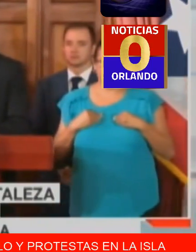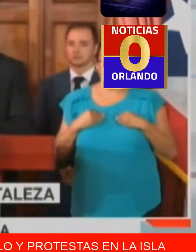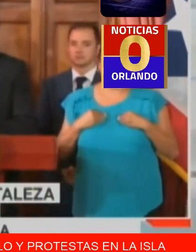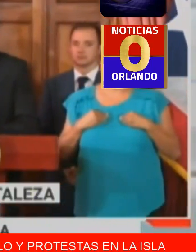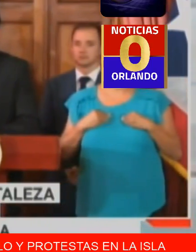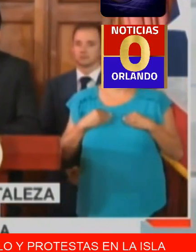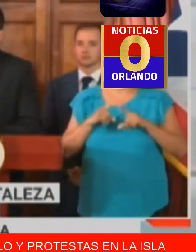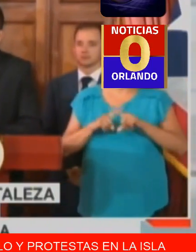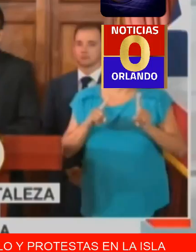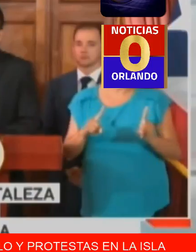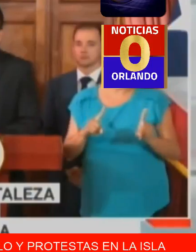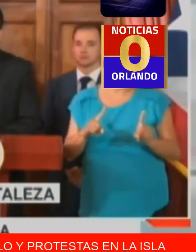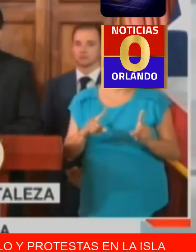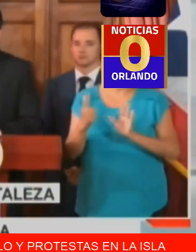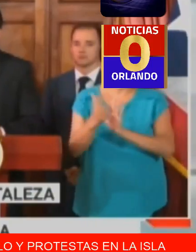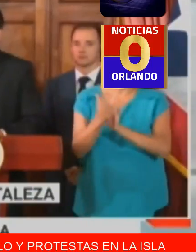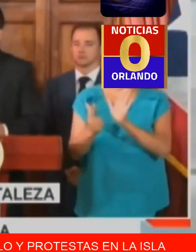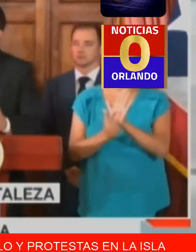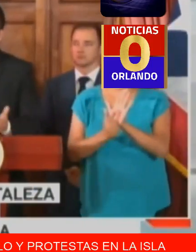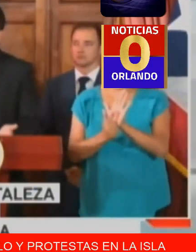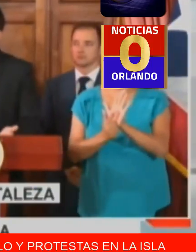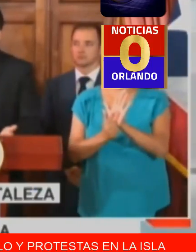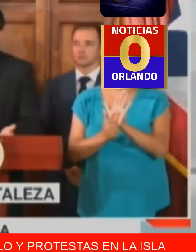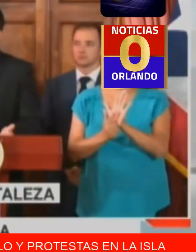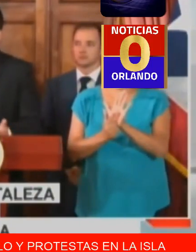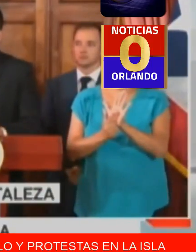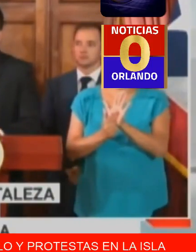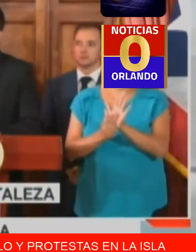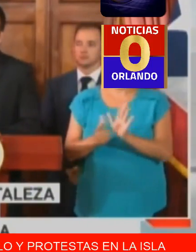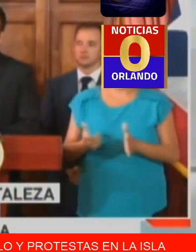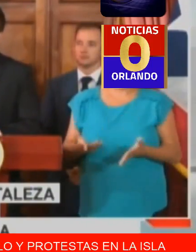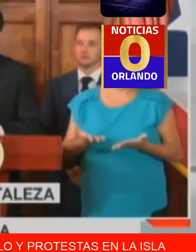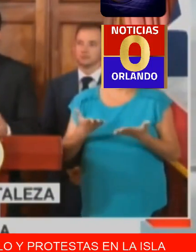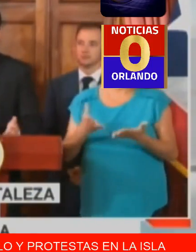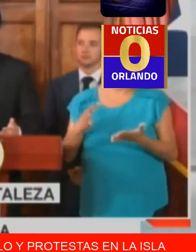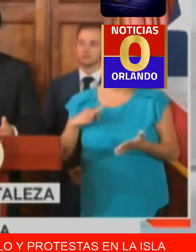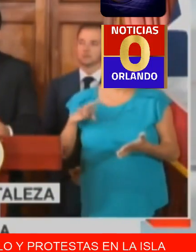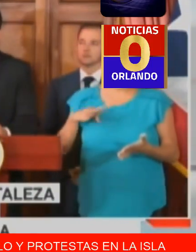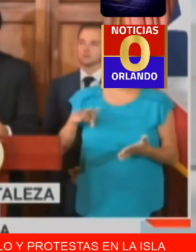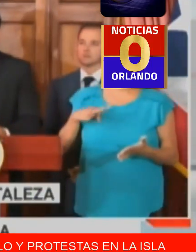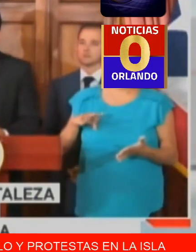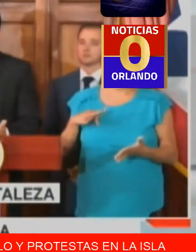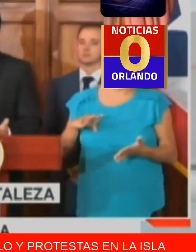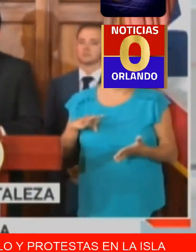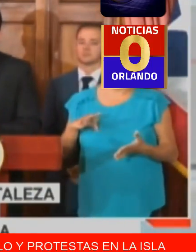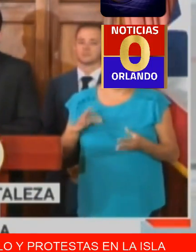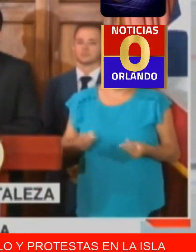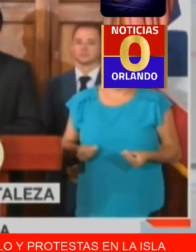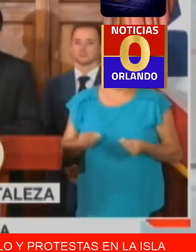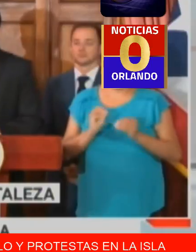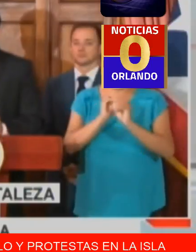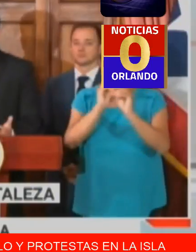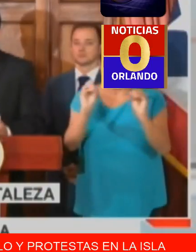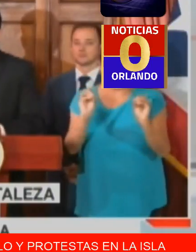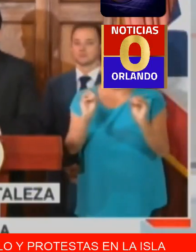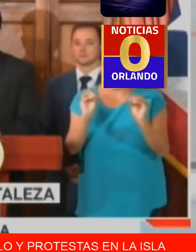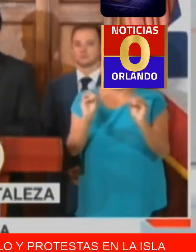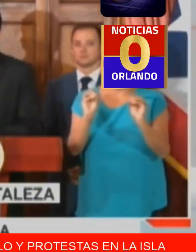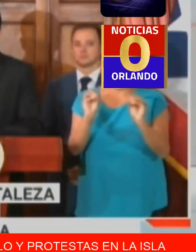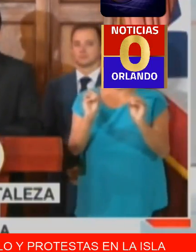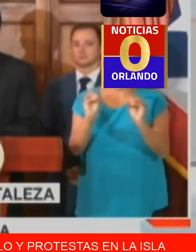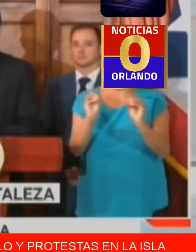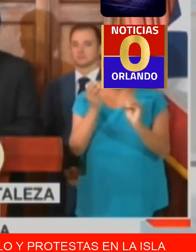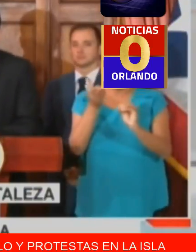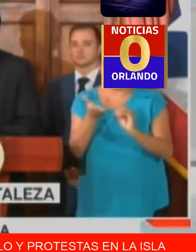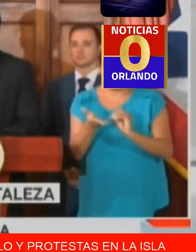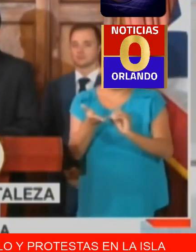no fueron ilegales. No se le da una ventaja, no se le da nada de esa índole. Sí, de